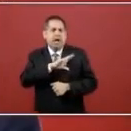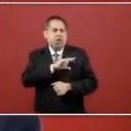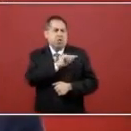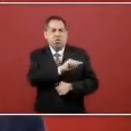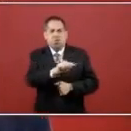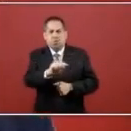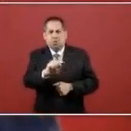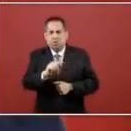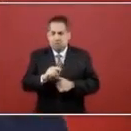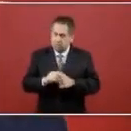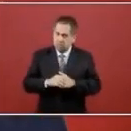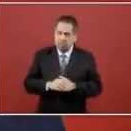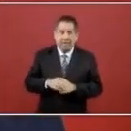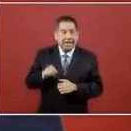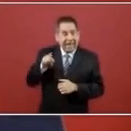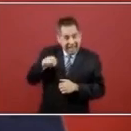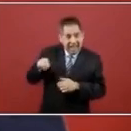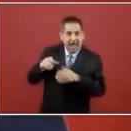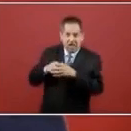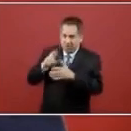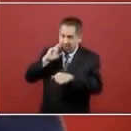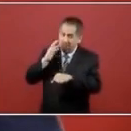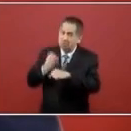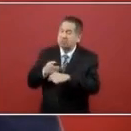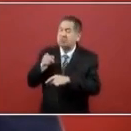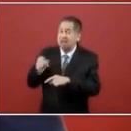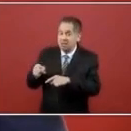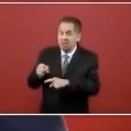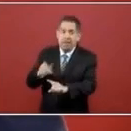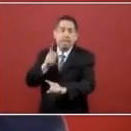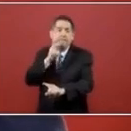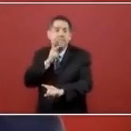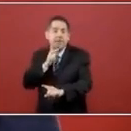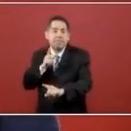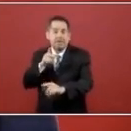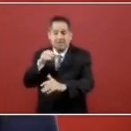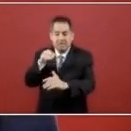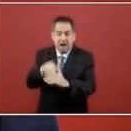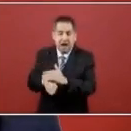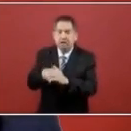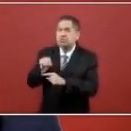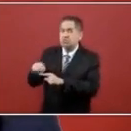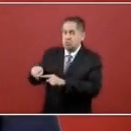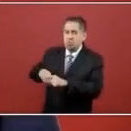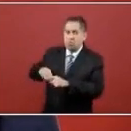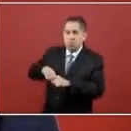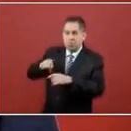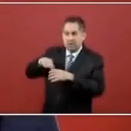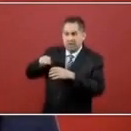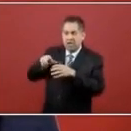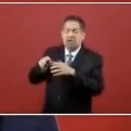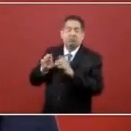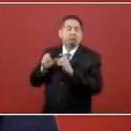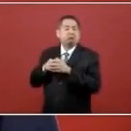que son corresponsables de la quiebra, del fracaso de Pemex,